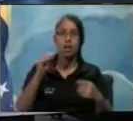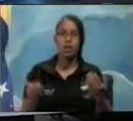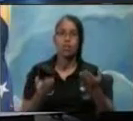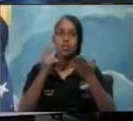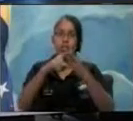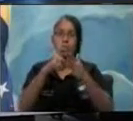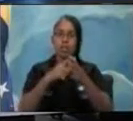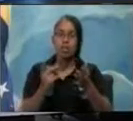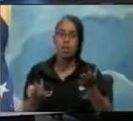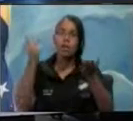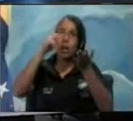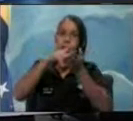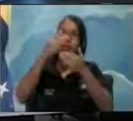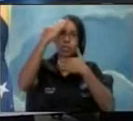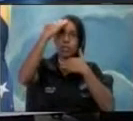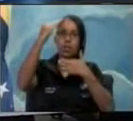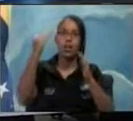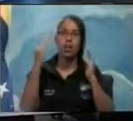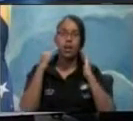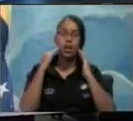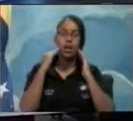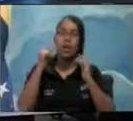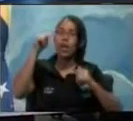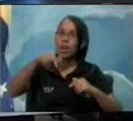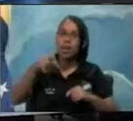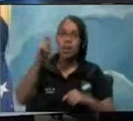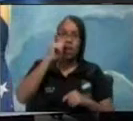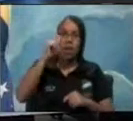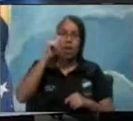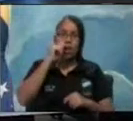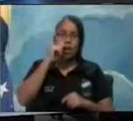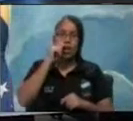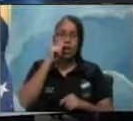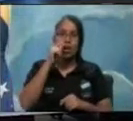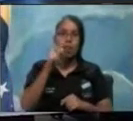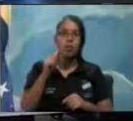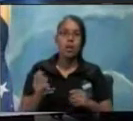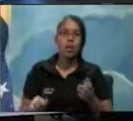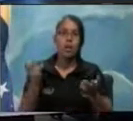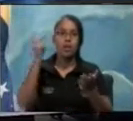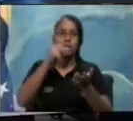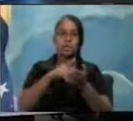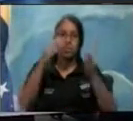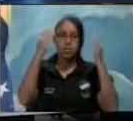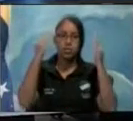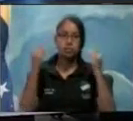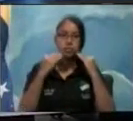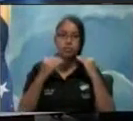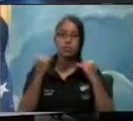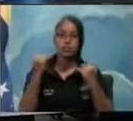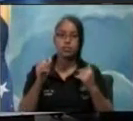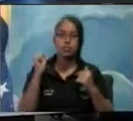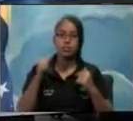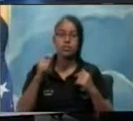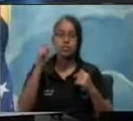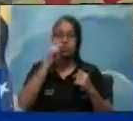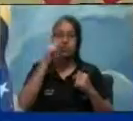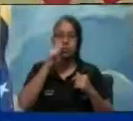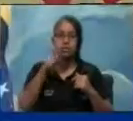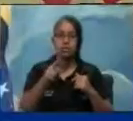cara! ¡Míranos! ¡Ay, hermano, este hombre levantó la cara! ¡Ah, oye, si son Pedro y